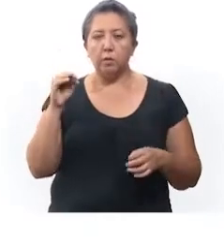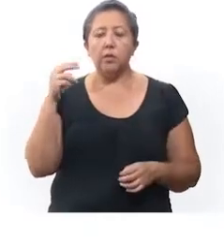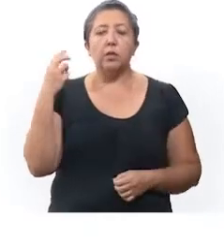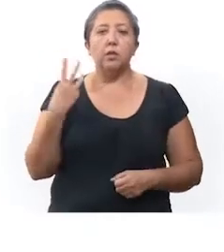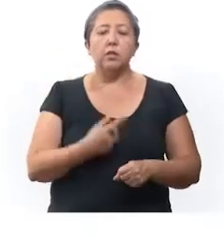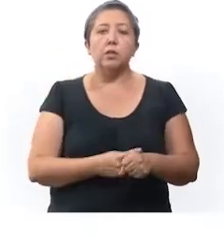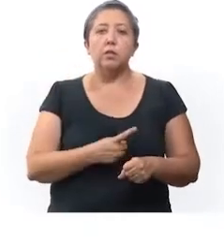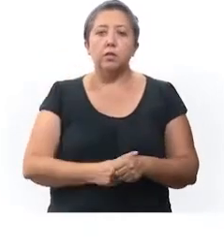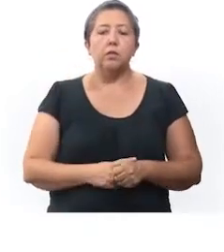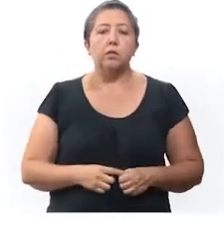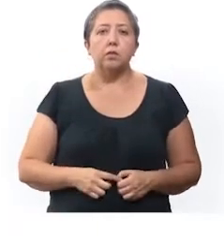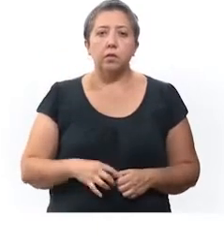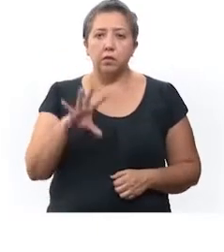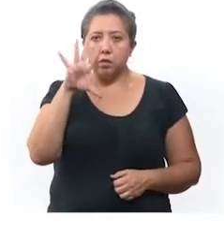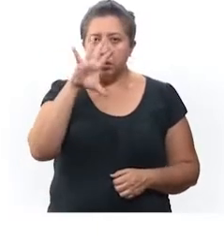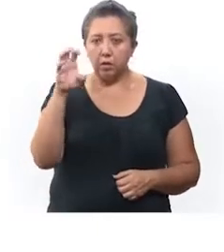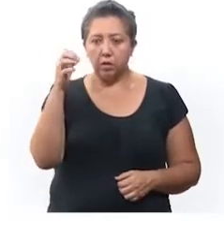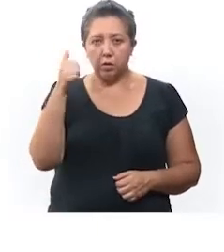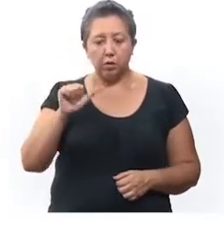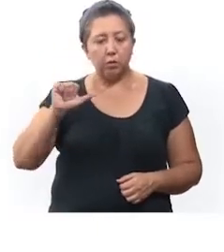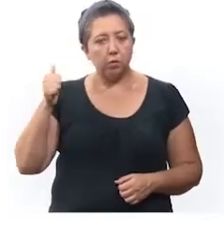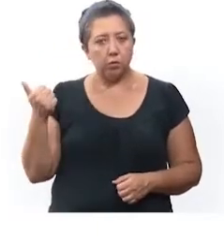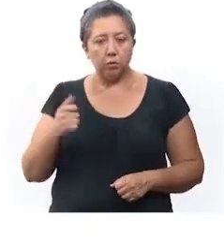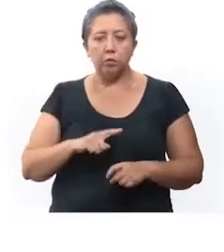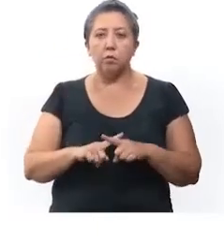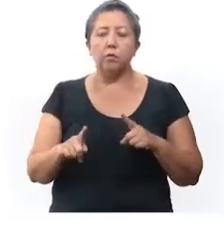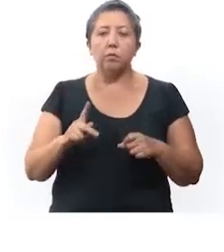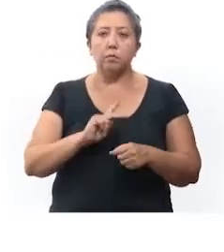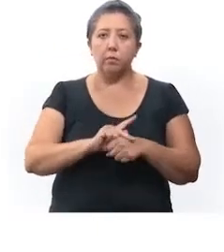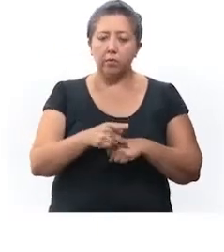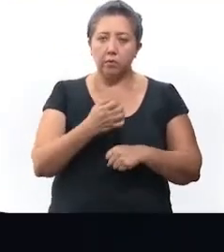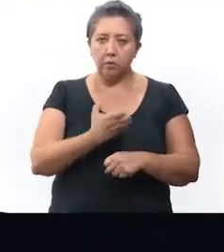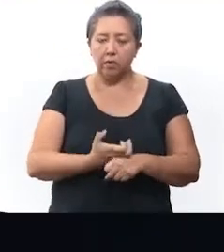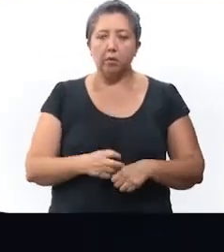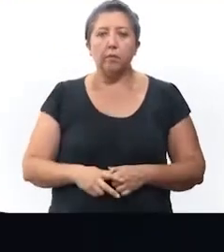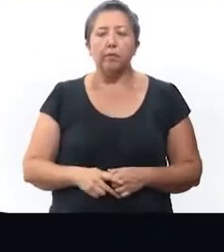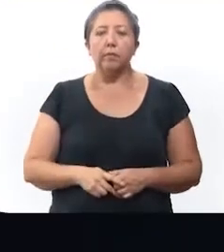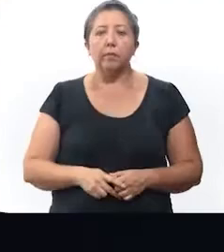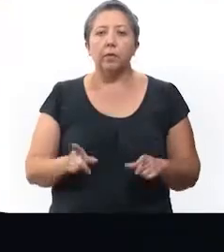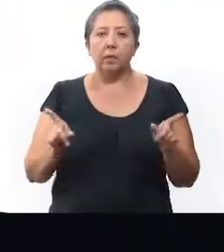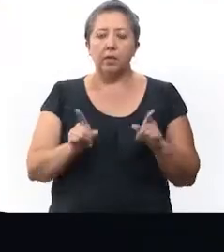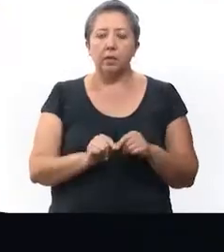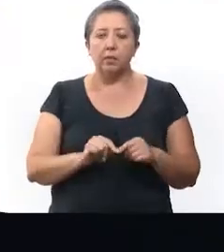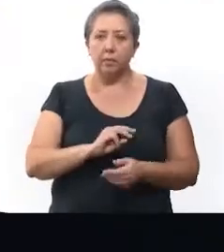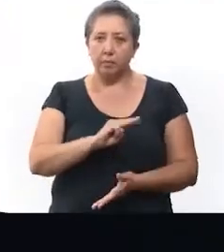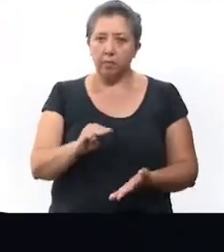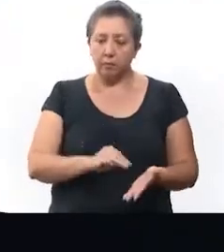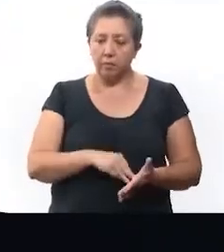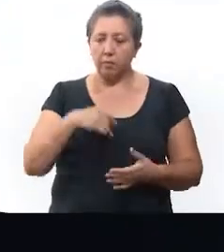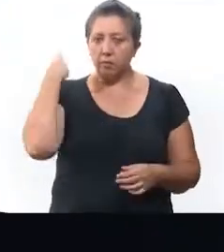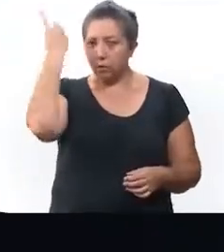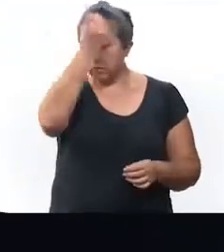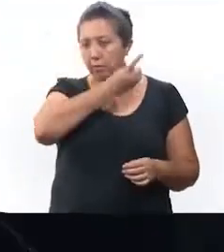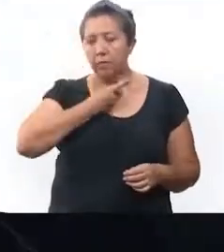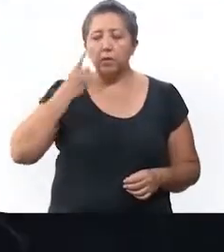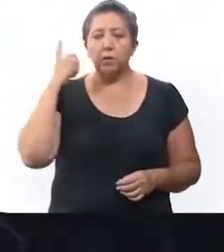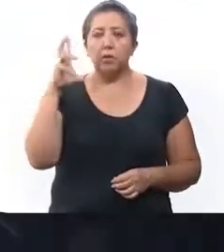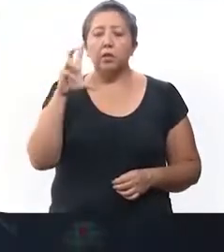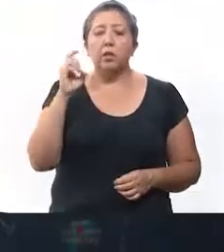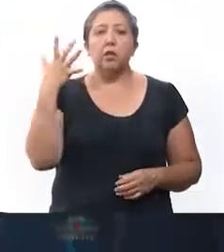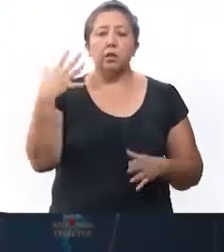59.793 casos positivos, 506 son de otro país u otro estado. Específicamente en Mérida se han